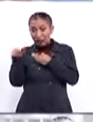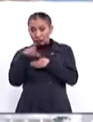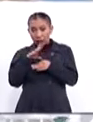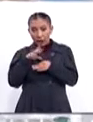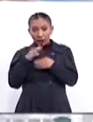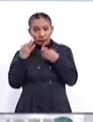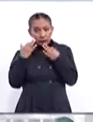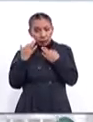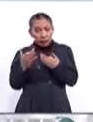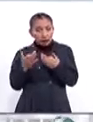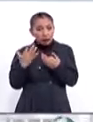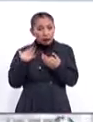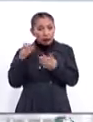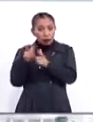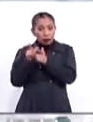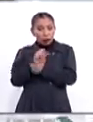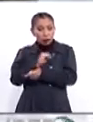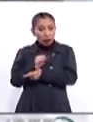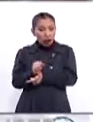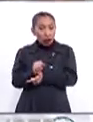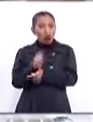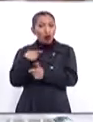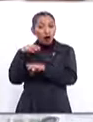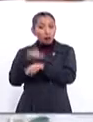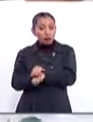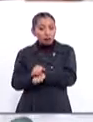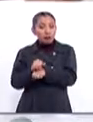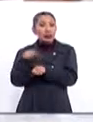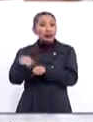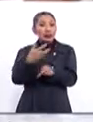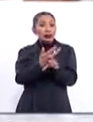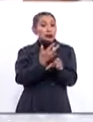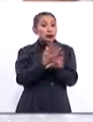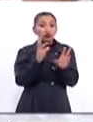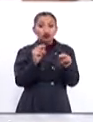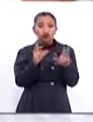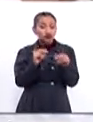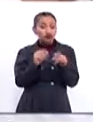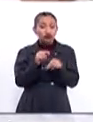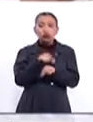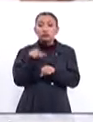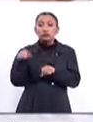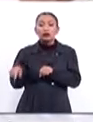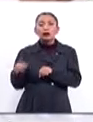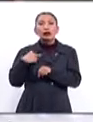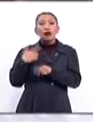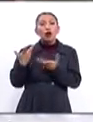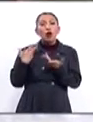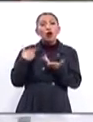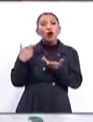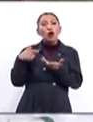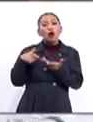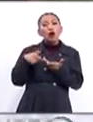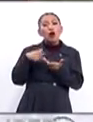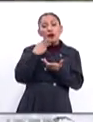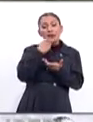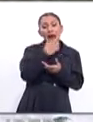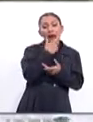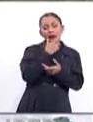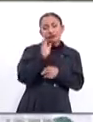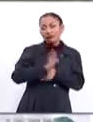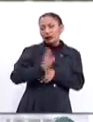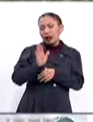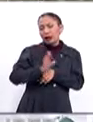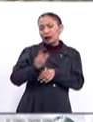hubo testigos del crimen organizado capturados estadounidenses, es decir, de origen anglosajón.